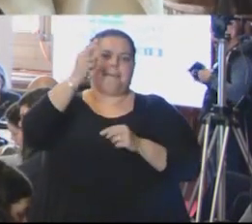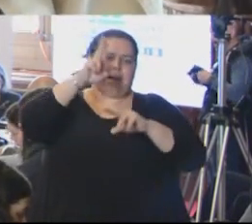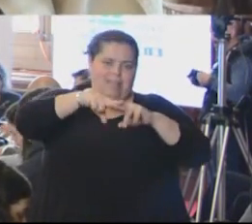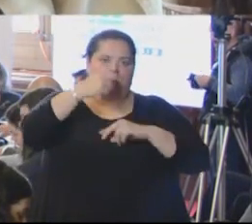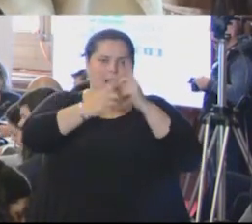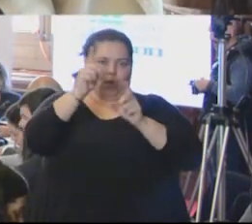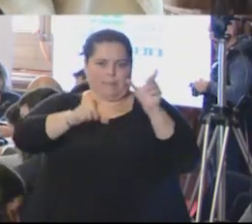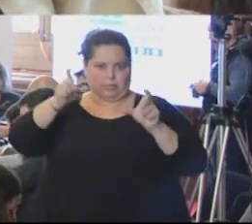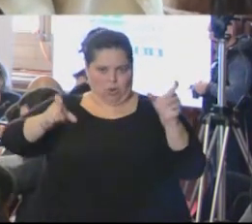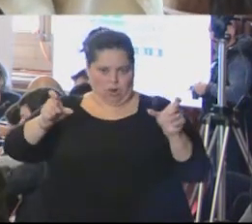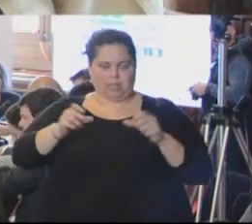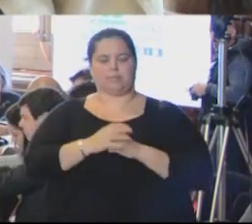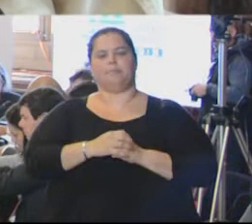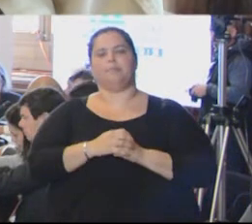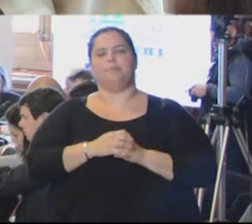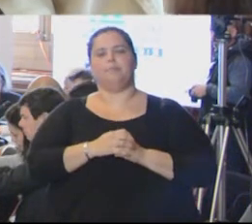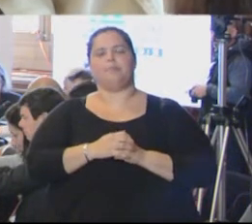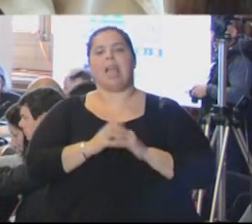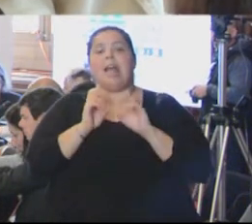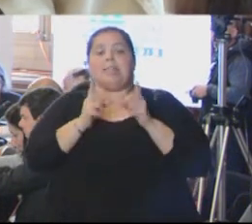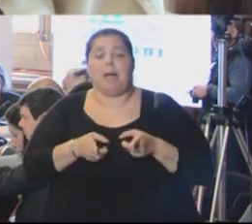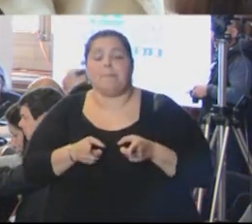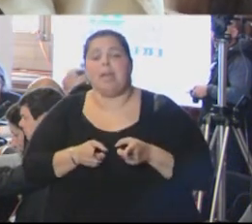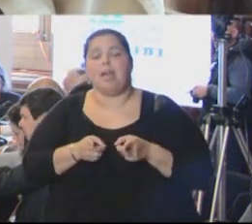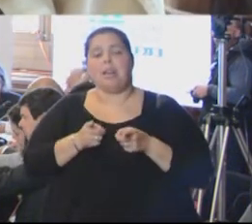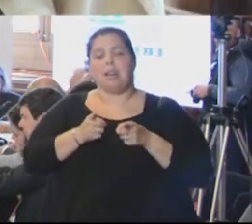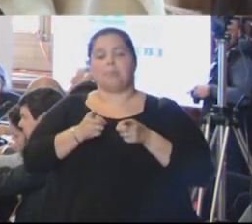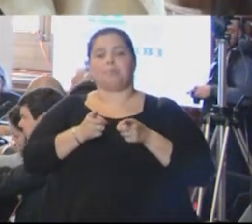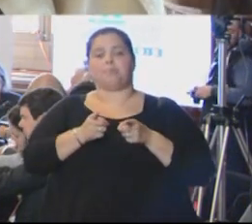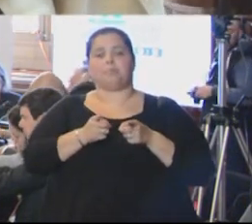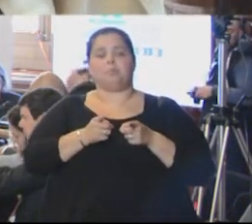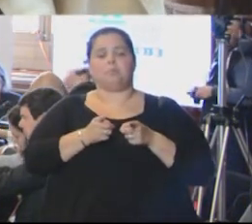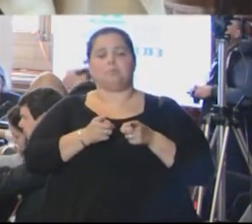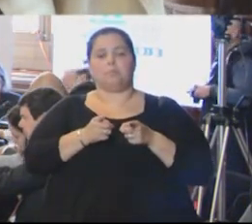Dentro de los también precede